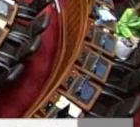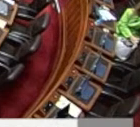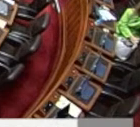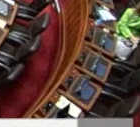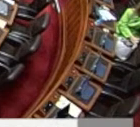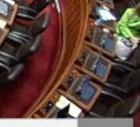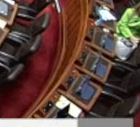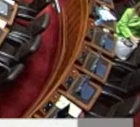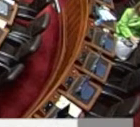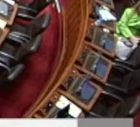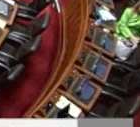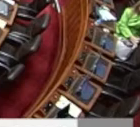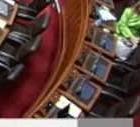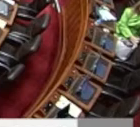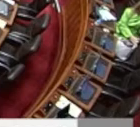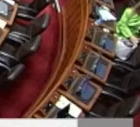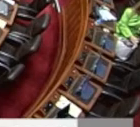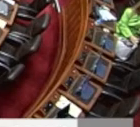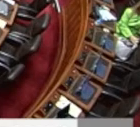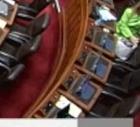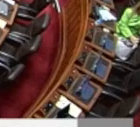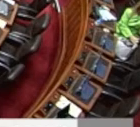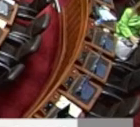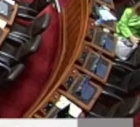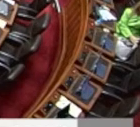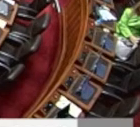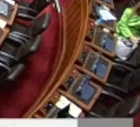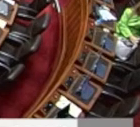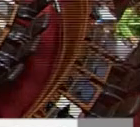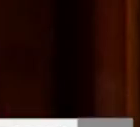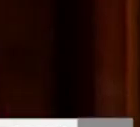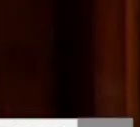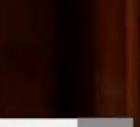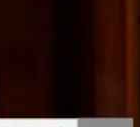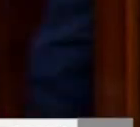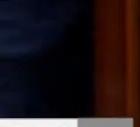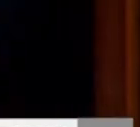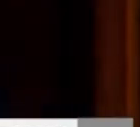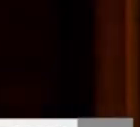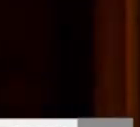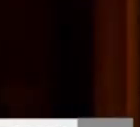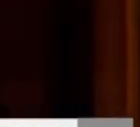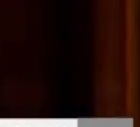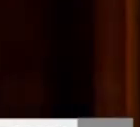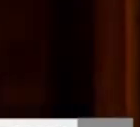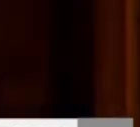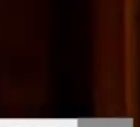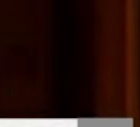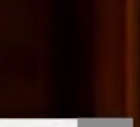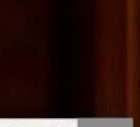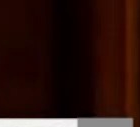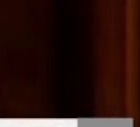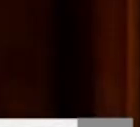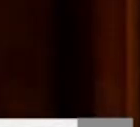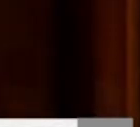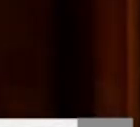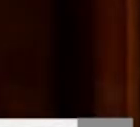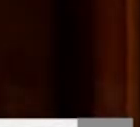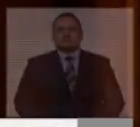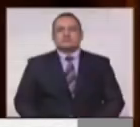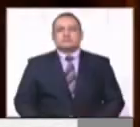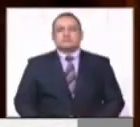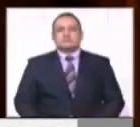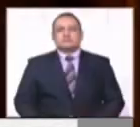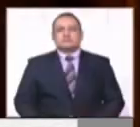aptas en esas sesiones descentralizadas pero que tienen algunas eh eh Cómo le